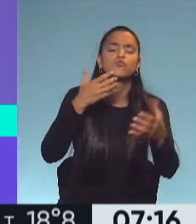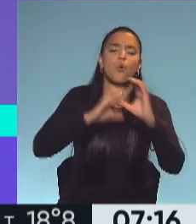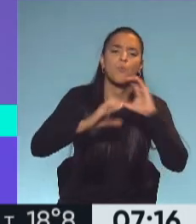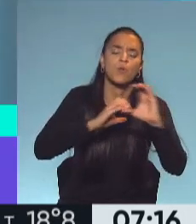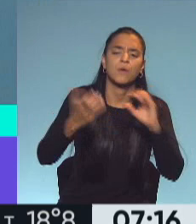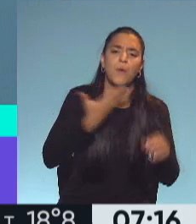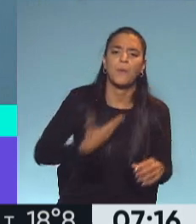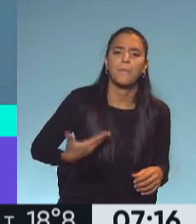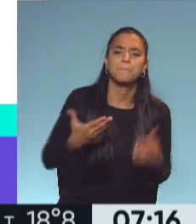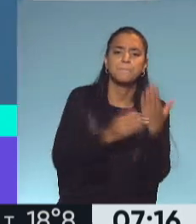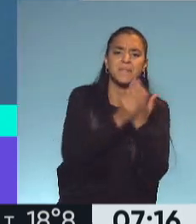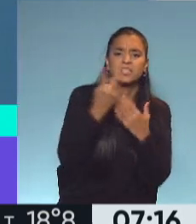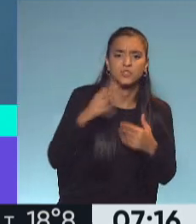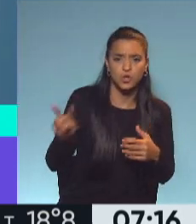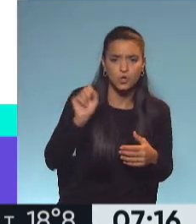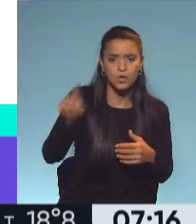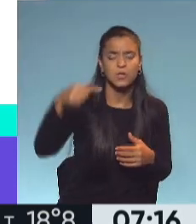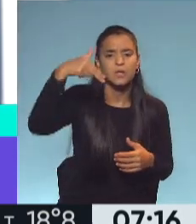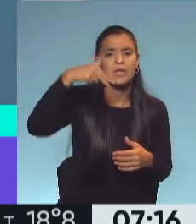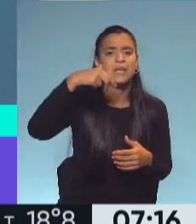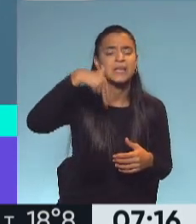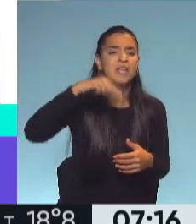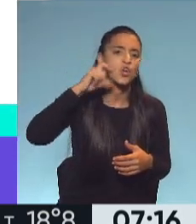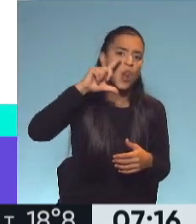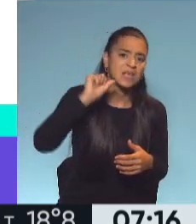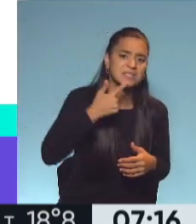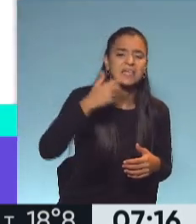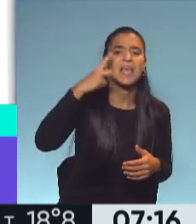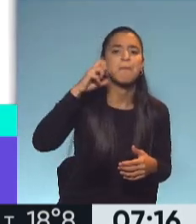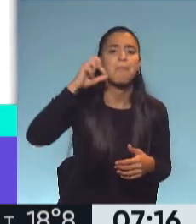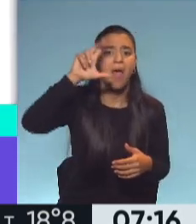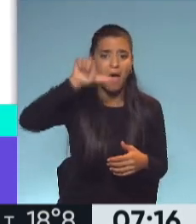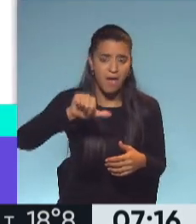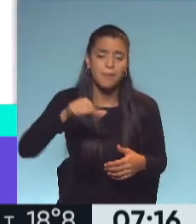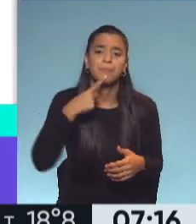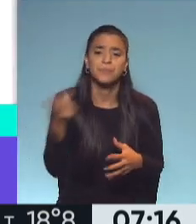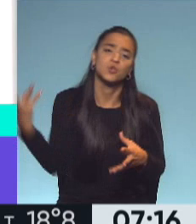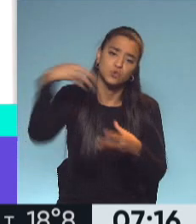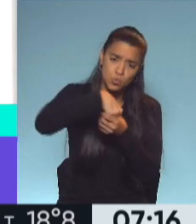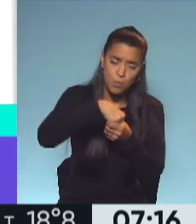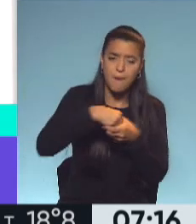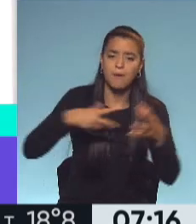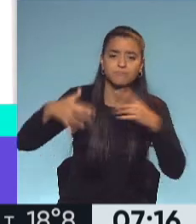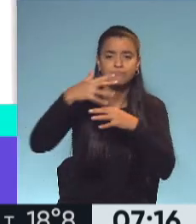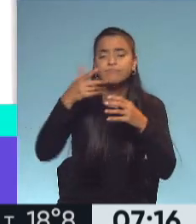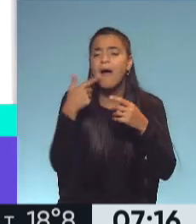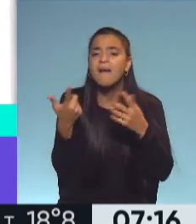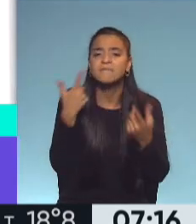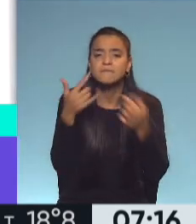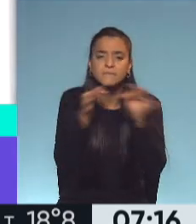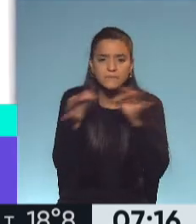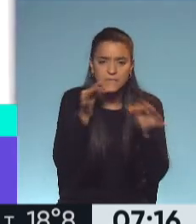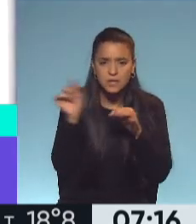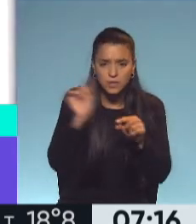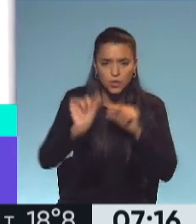con el viceministro de Salud de la provincia de Buenos Aires, con Nicolás Kreplak, a quien sumamos justamente en el marco del tema que estamos tratando, y ya seguimos